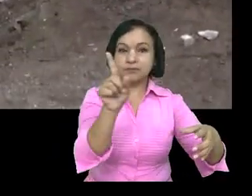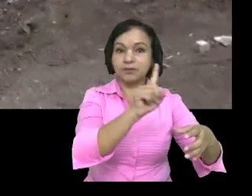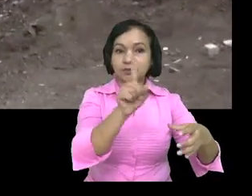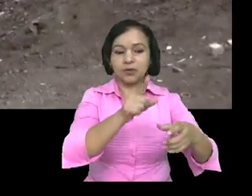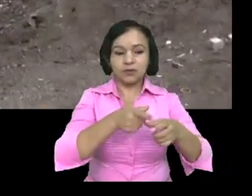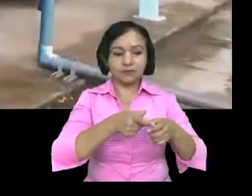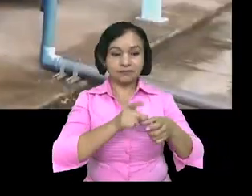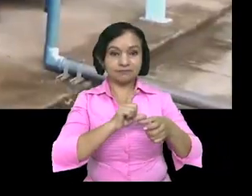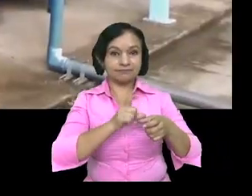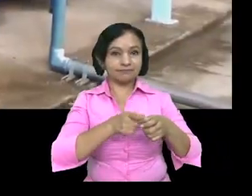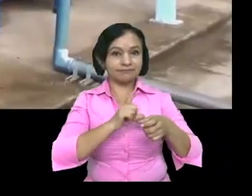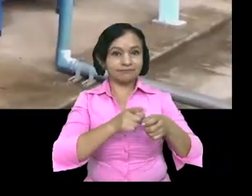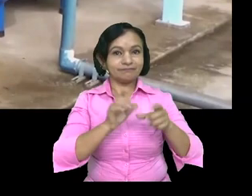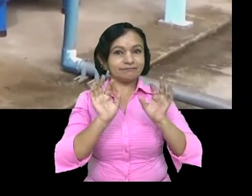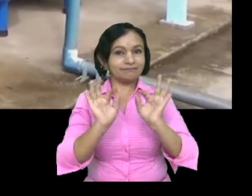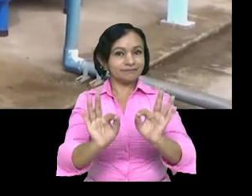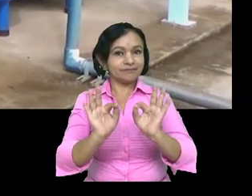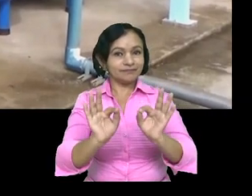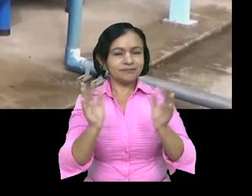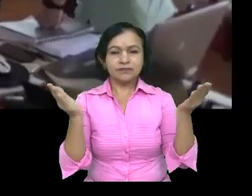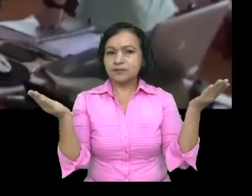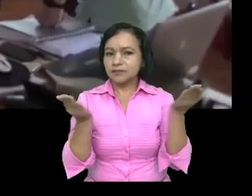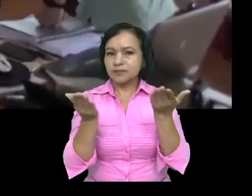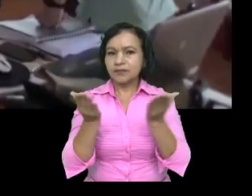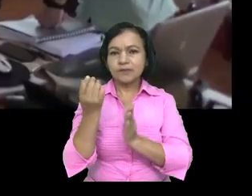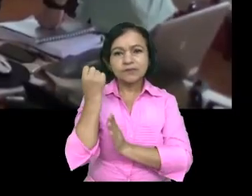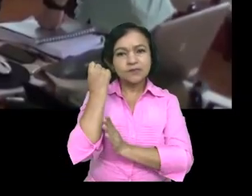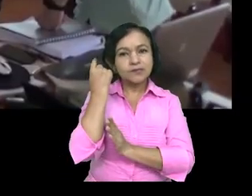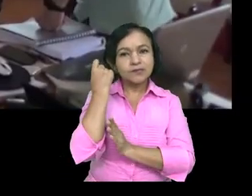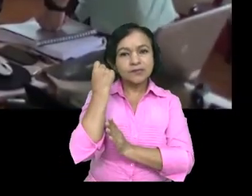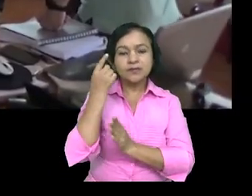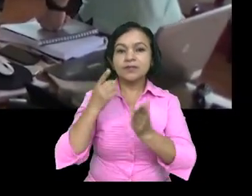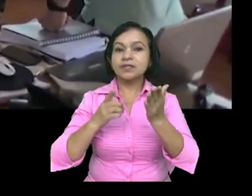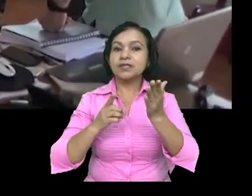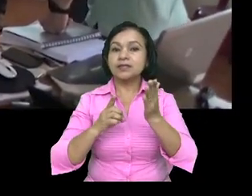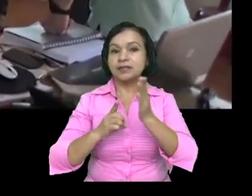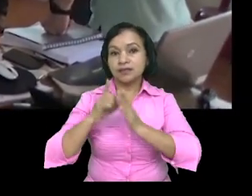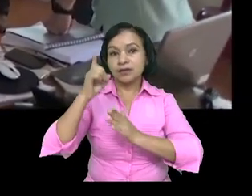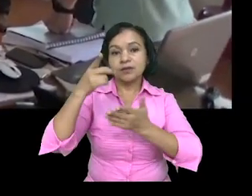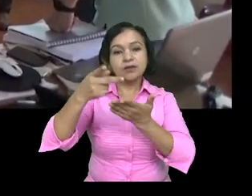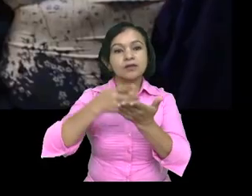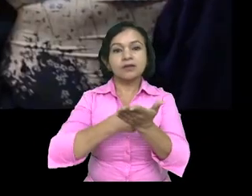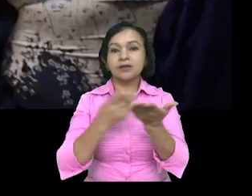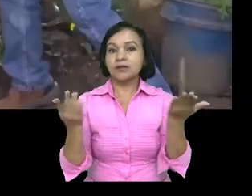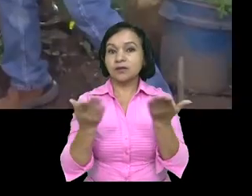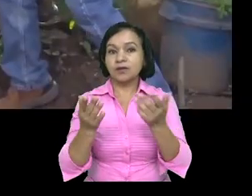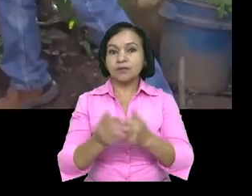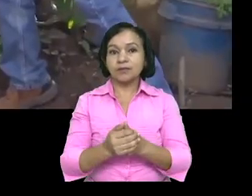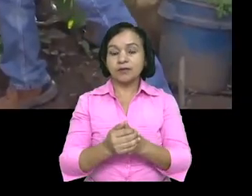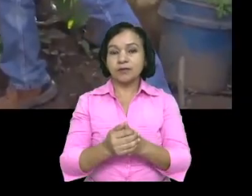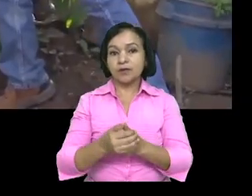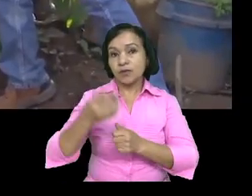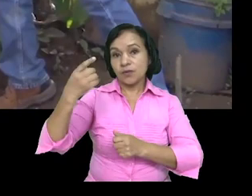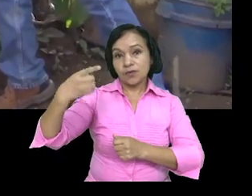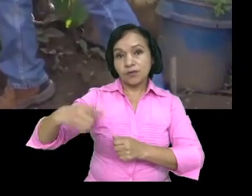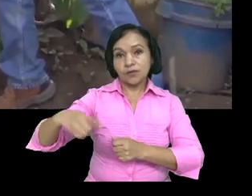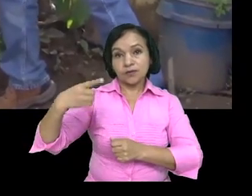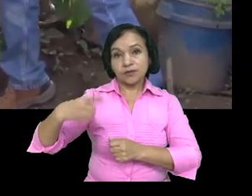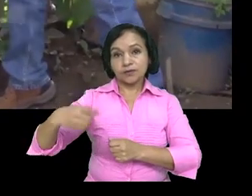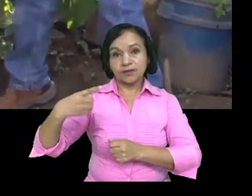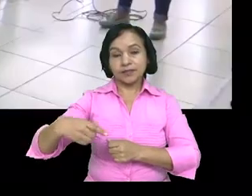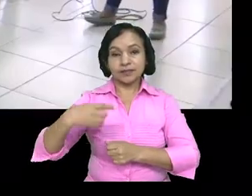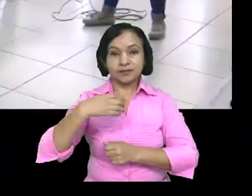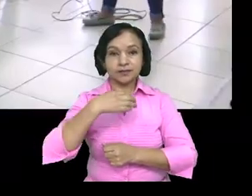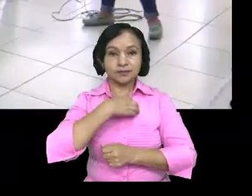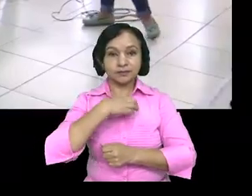inodoros totalmente. ¿Cómo entendemos esa perspectiva de desarrollo de proyectos, compañera? imagínate lo que ha sido un derecho para nosotros, para